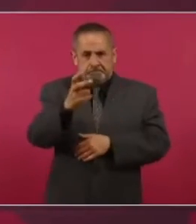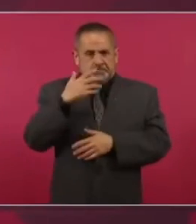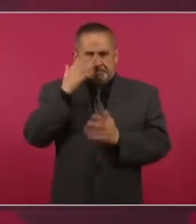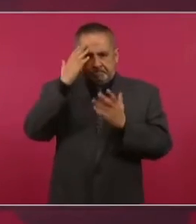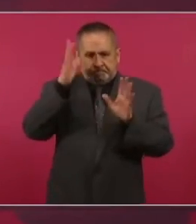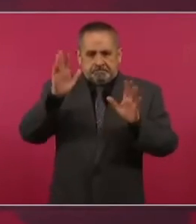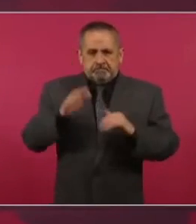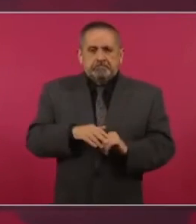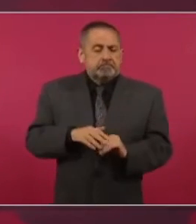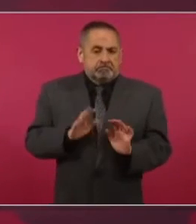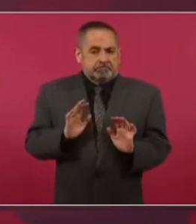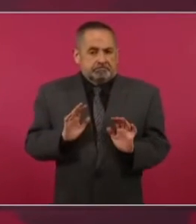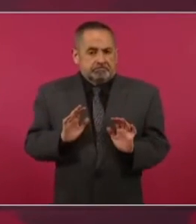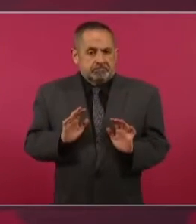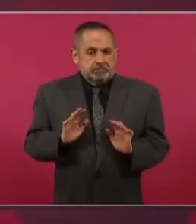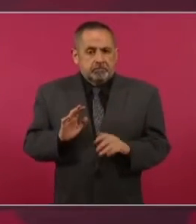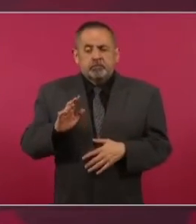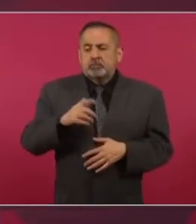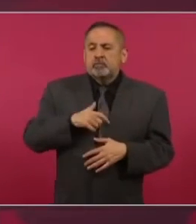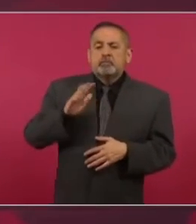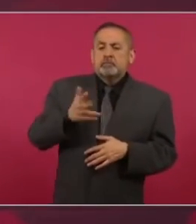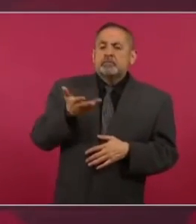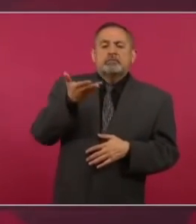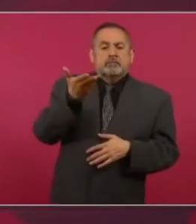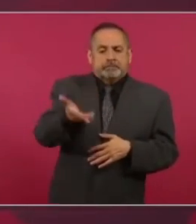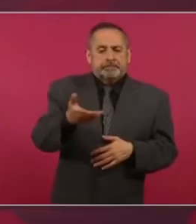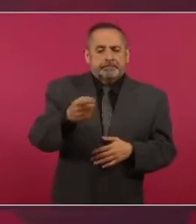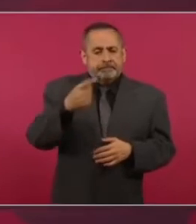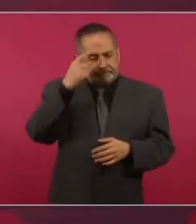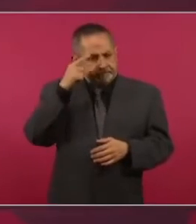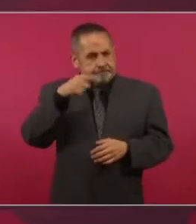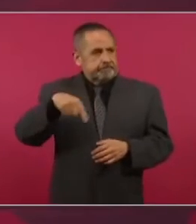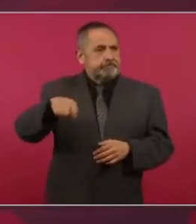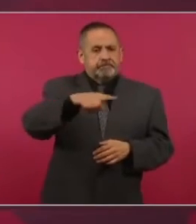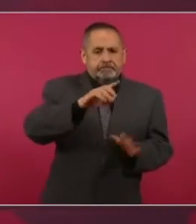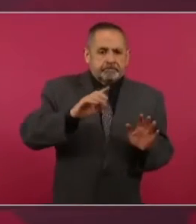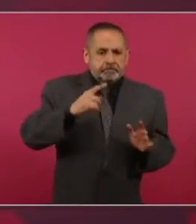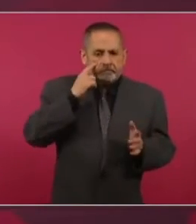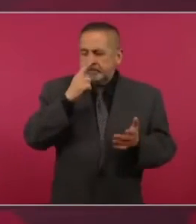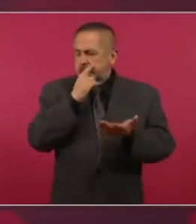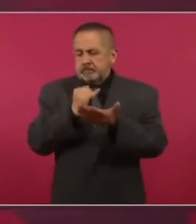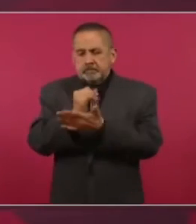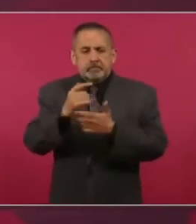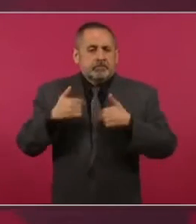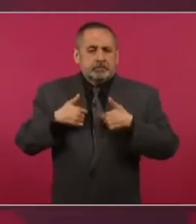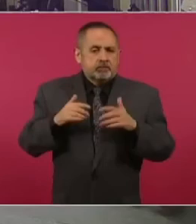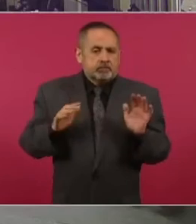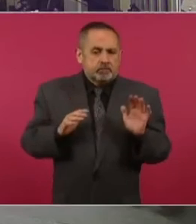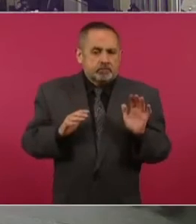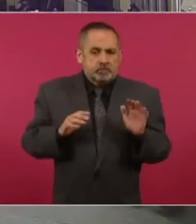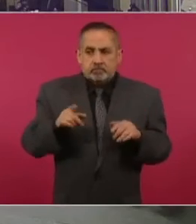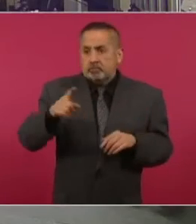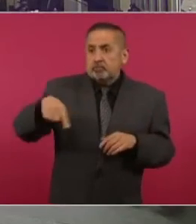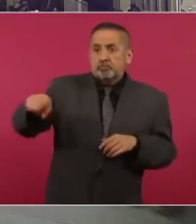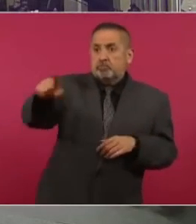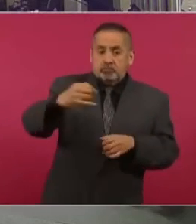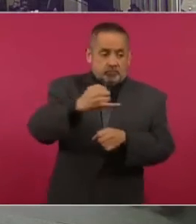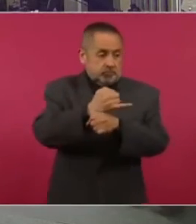porque se pidió a la gente que se decidiera si se le iba a investigar o